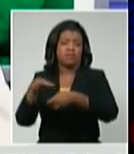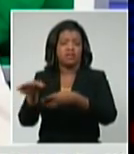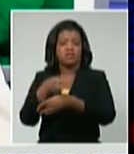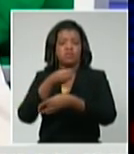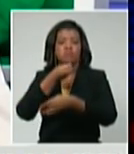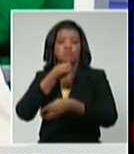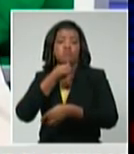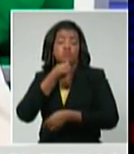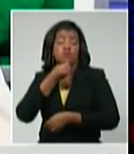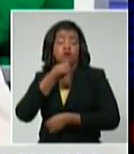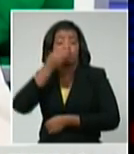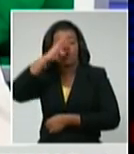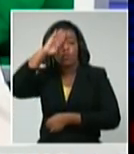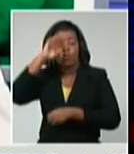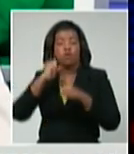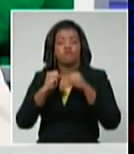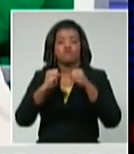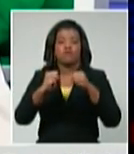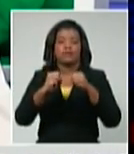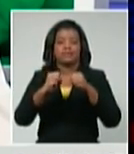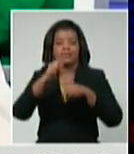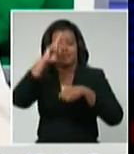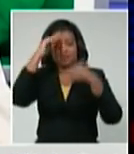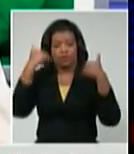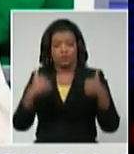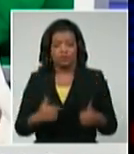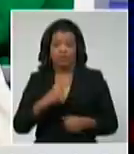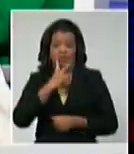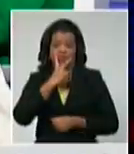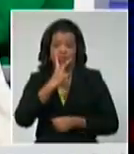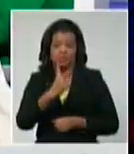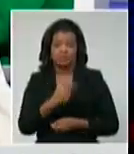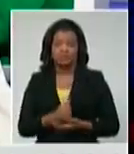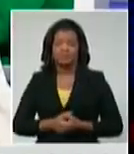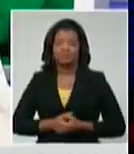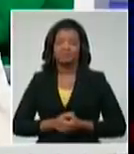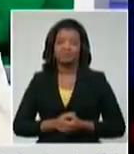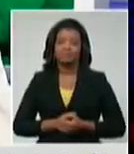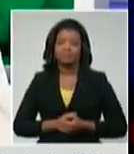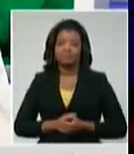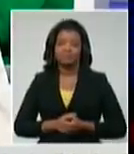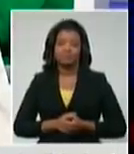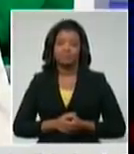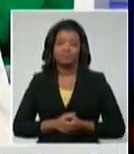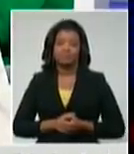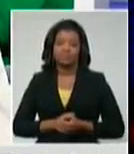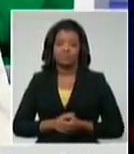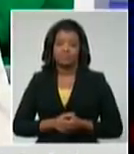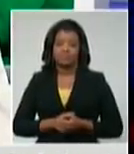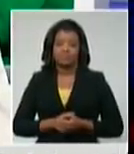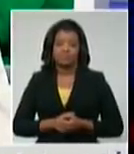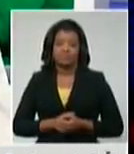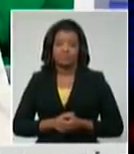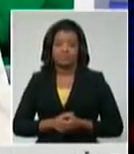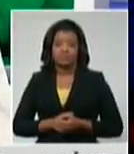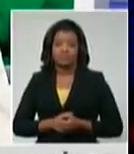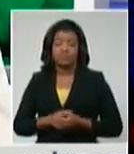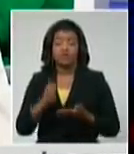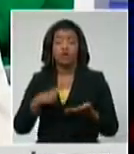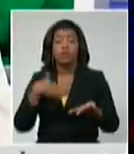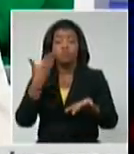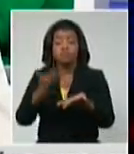fortaleza en el sistema de salud. Las muestras estudiadas en la semana, un total de